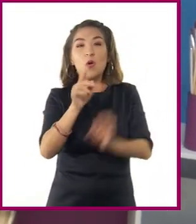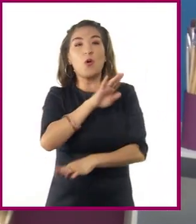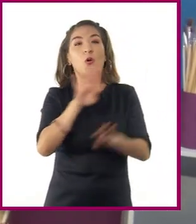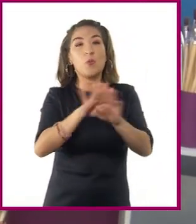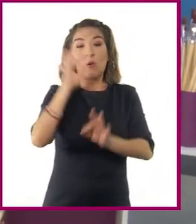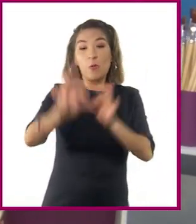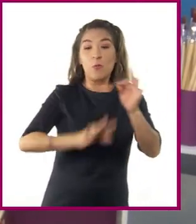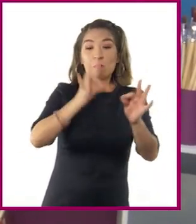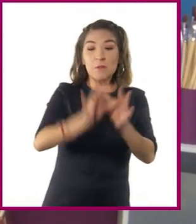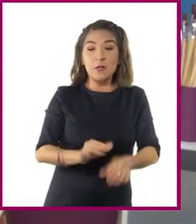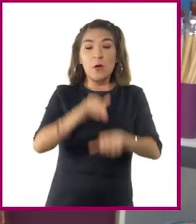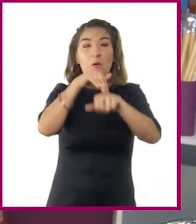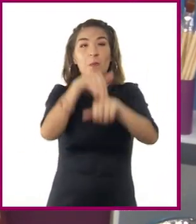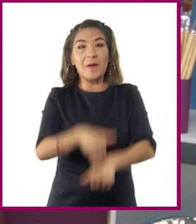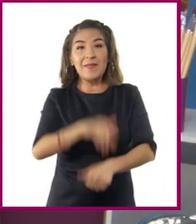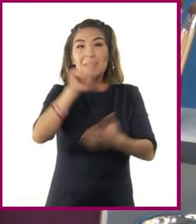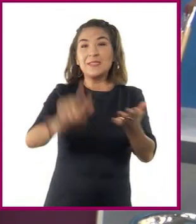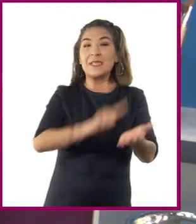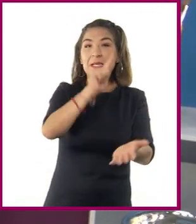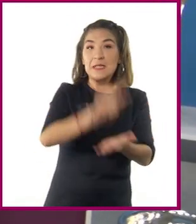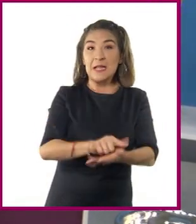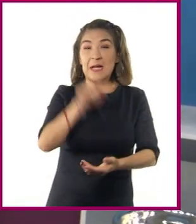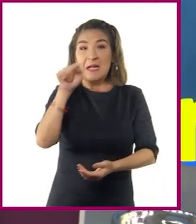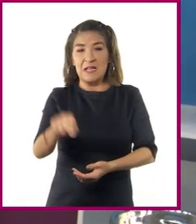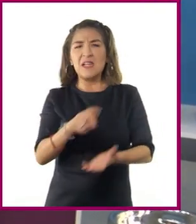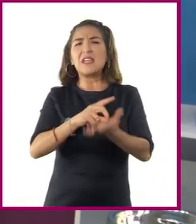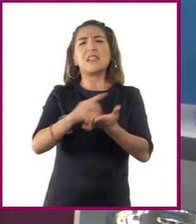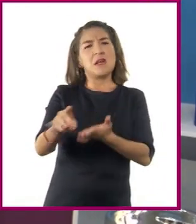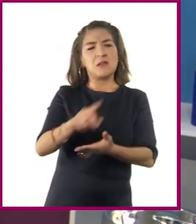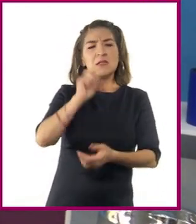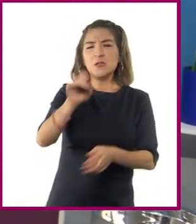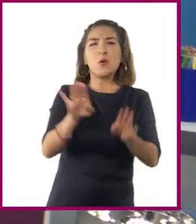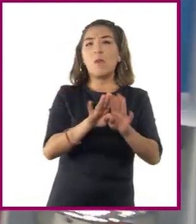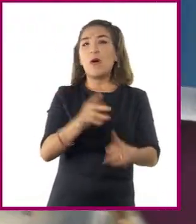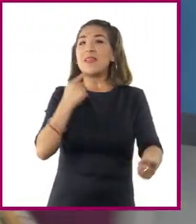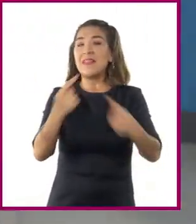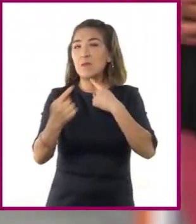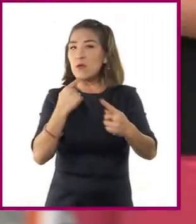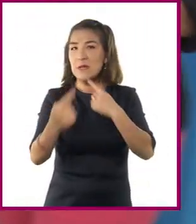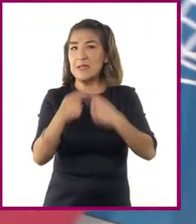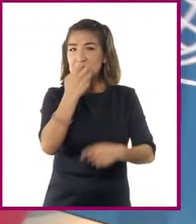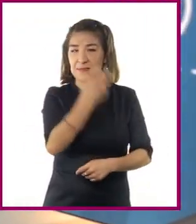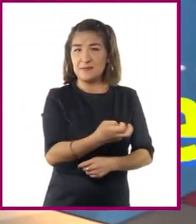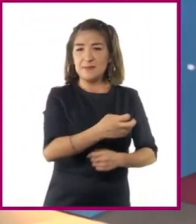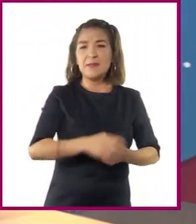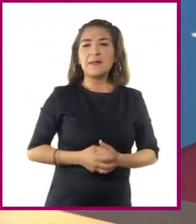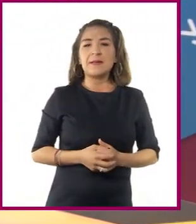nuestras leyes en un Estado de Derecho, es como si estuviéramos hablando de una democracia.